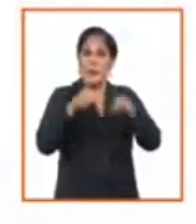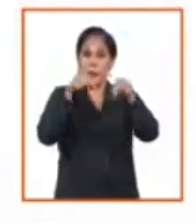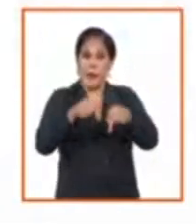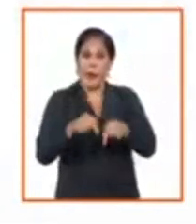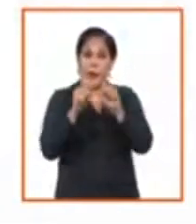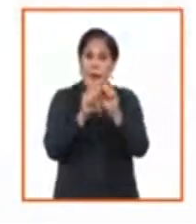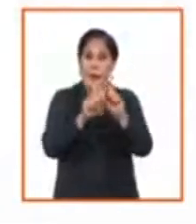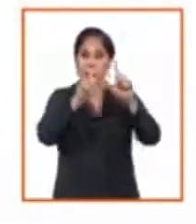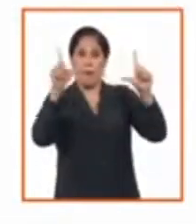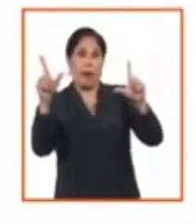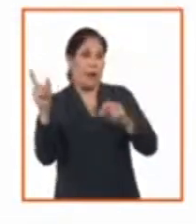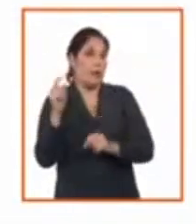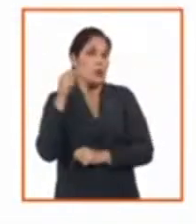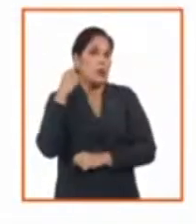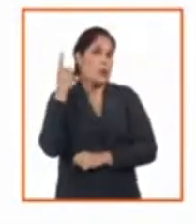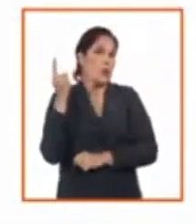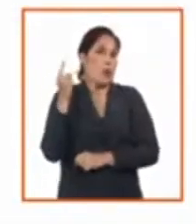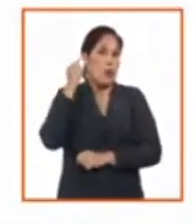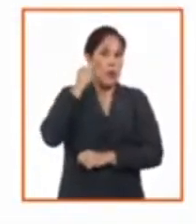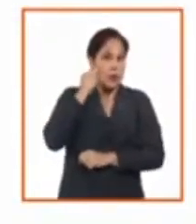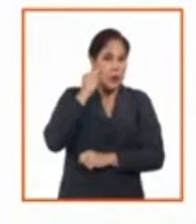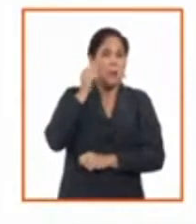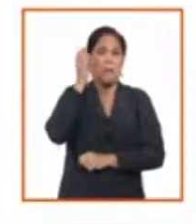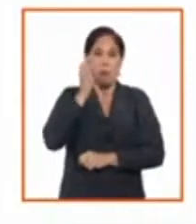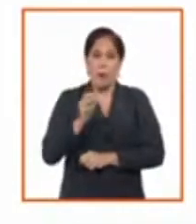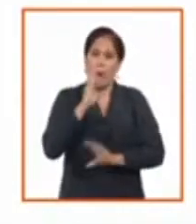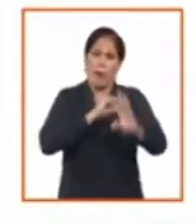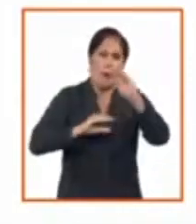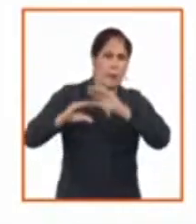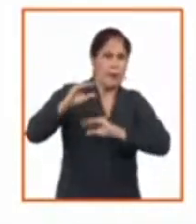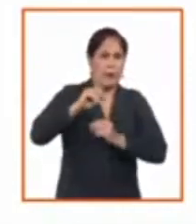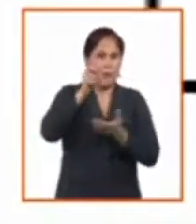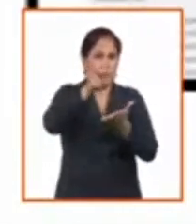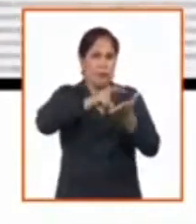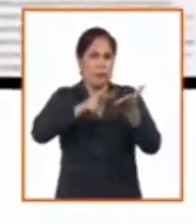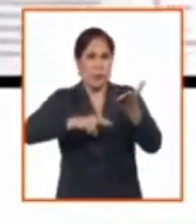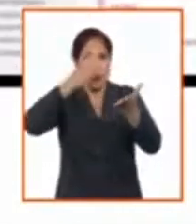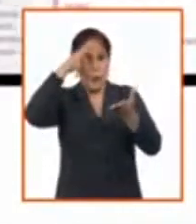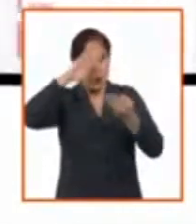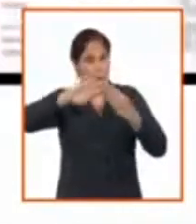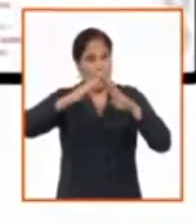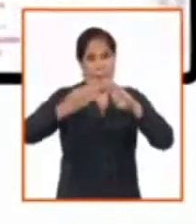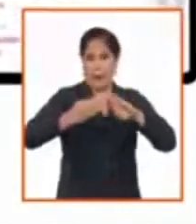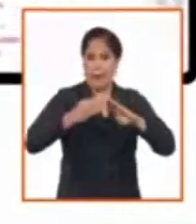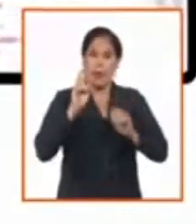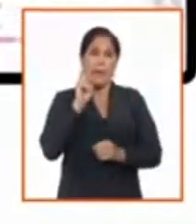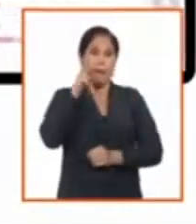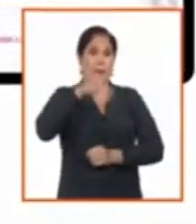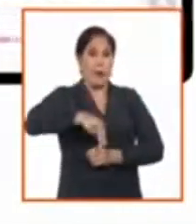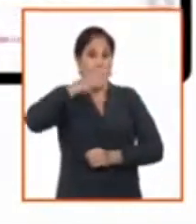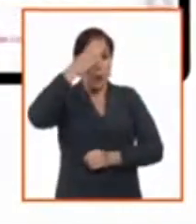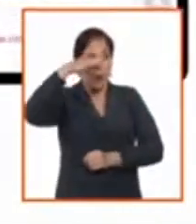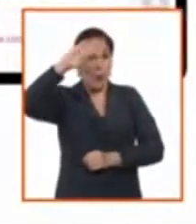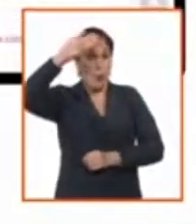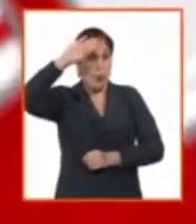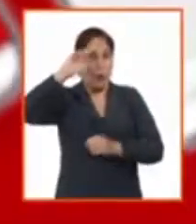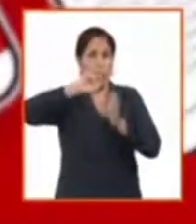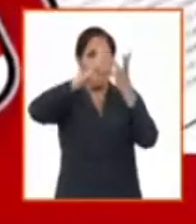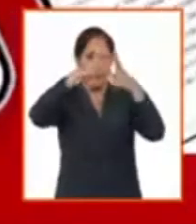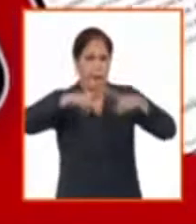imagen y los sonidos de cada día los comentarios de nuestros lectores cubadebate una mirada desde cuba en el espacio público